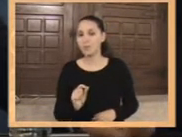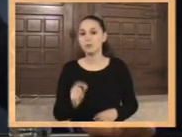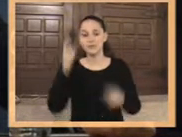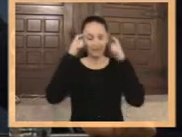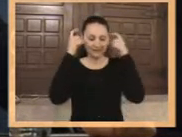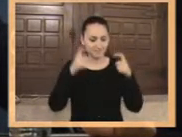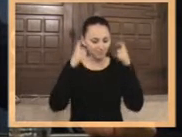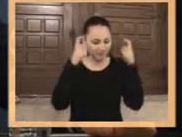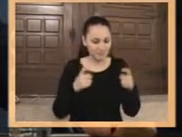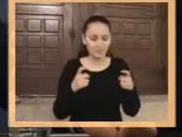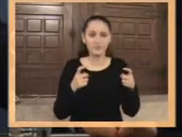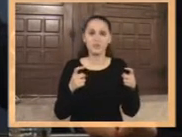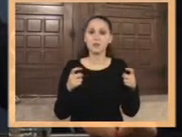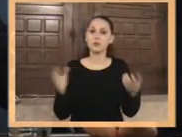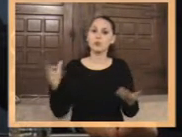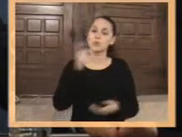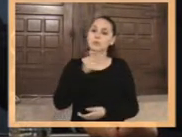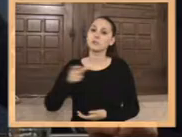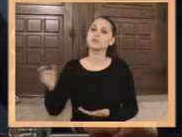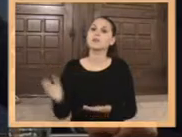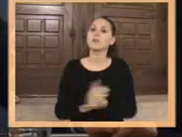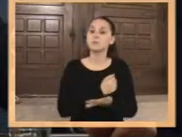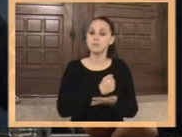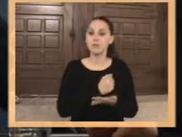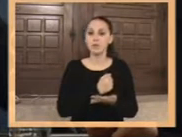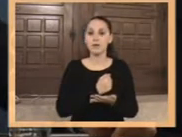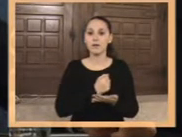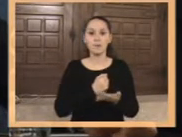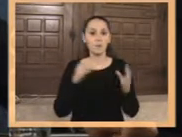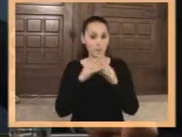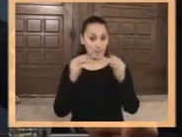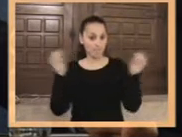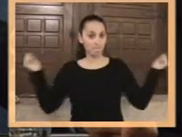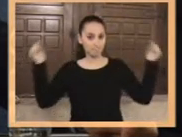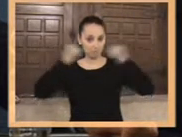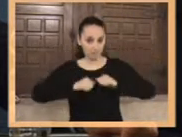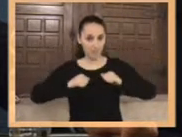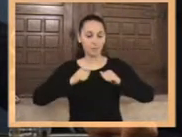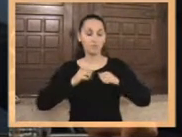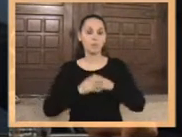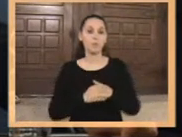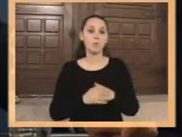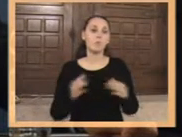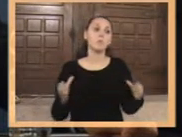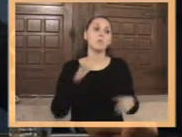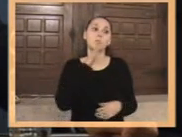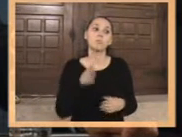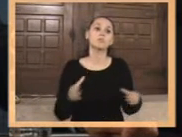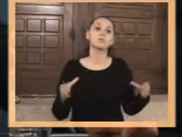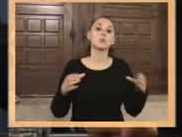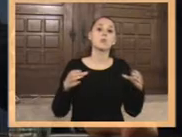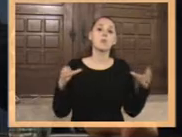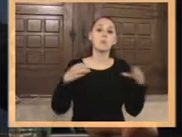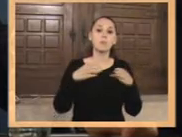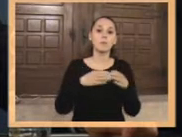razón, en la Junta de Portavoces, cuando se negoció y se consensuó la propuesta de moción de Plasencia en